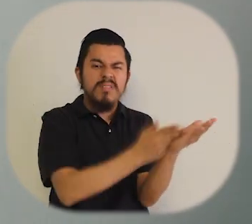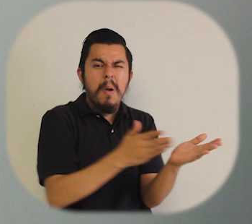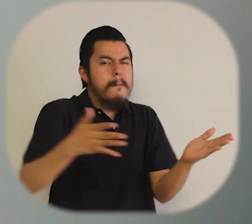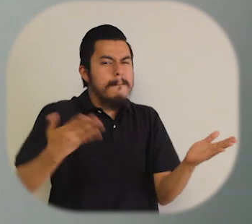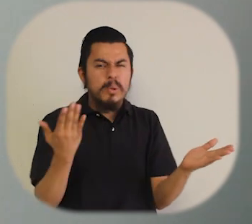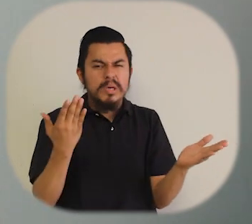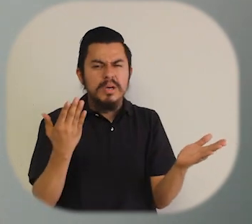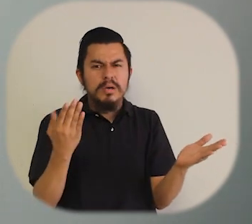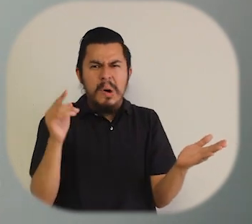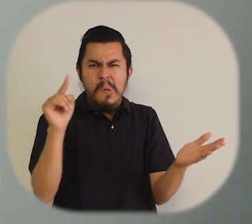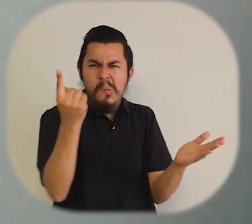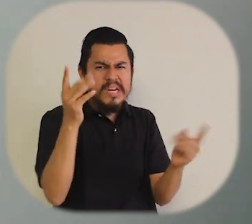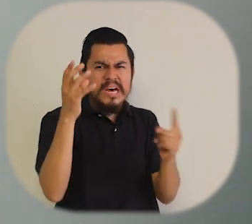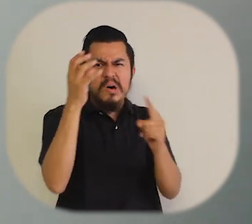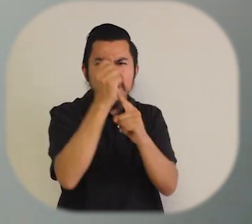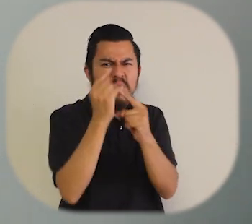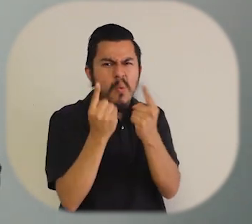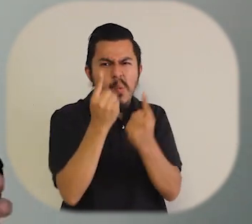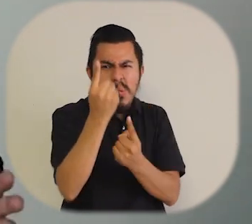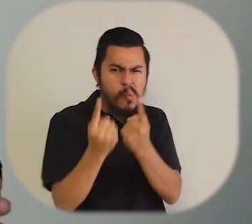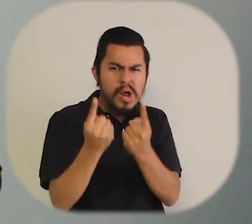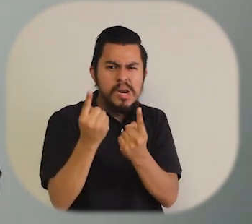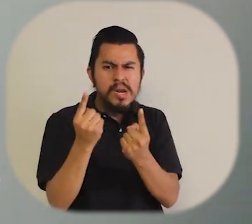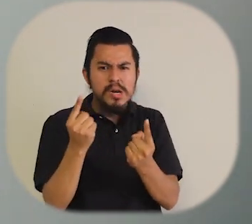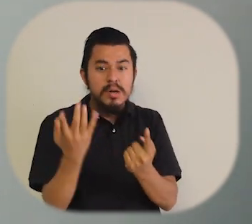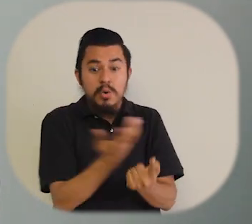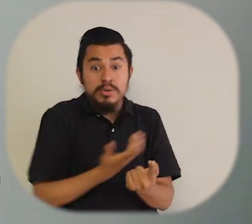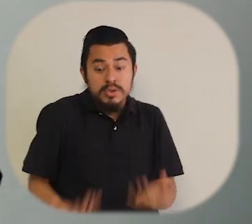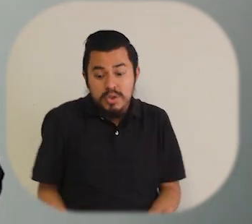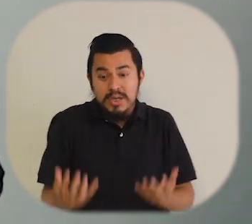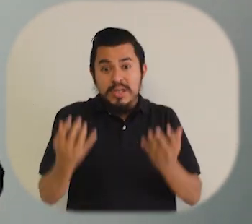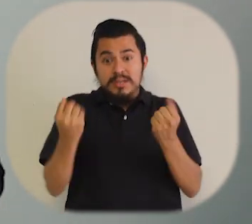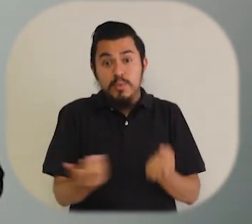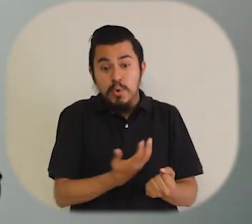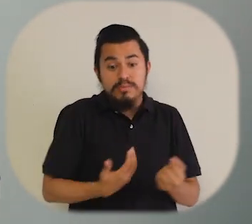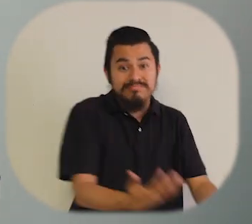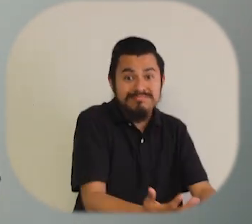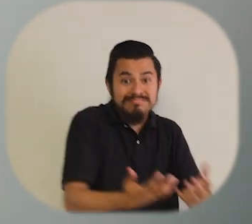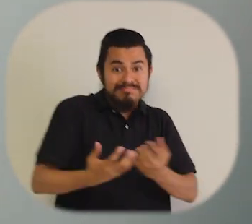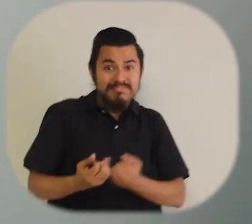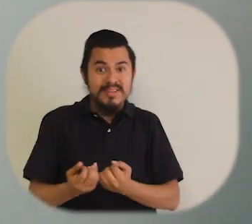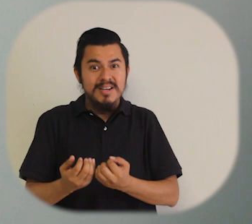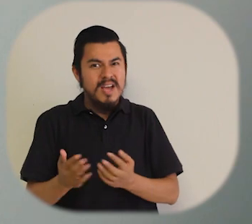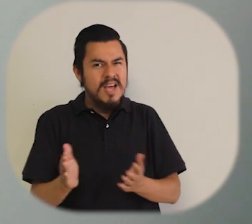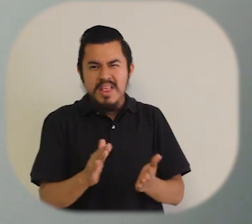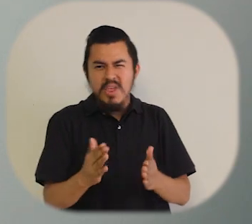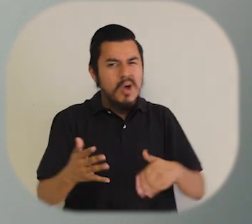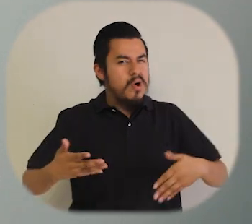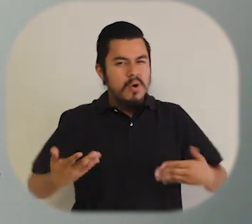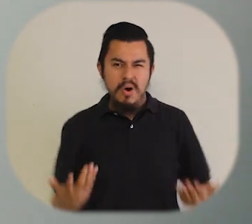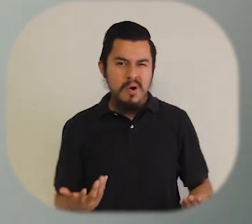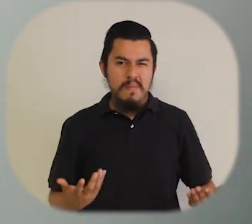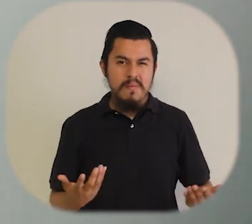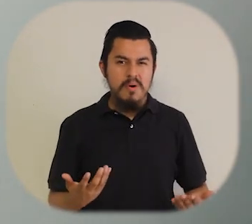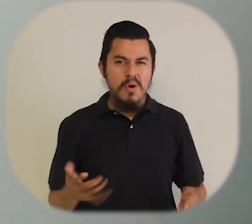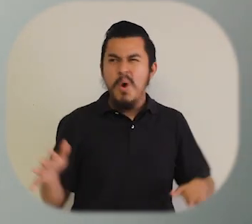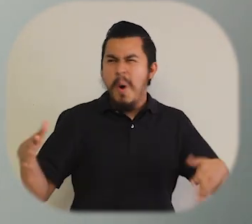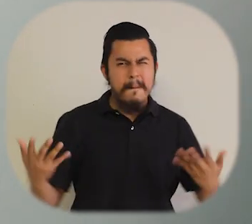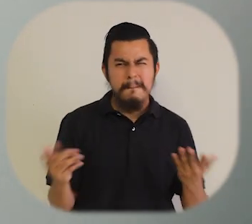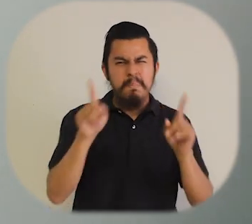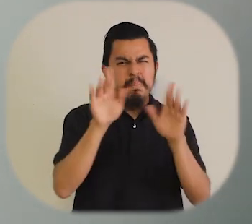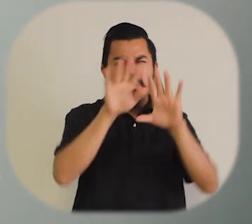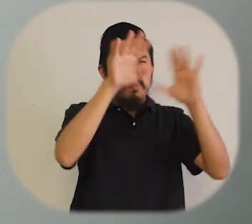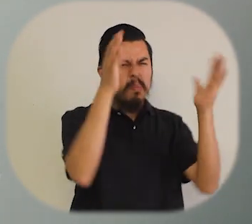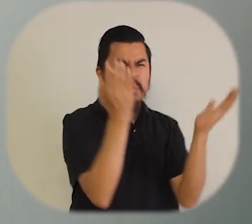Y si es así, entonces, para conocer la razón por la que el Cristo ha venido a esta tierra desde otro ángulo, debemos